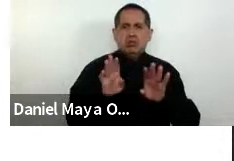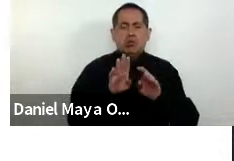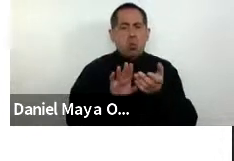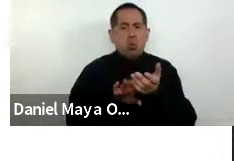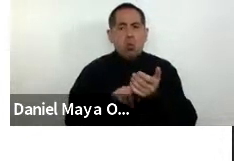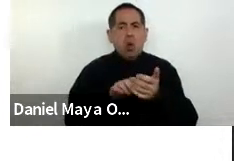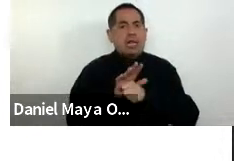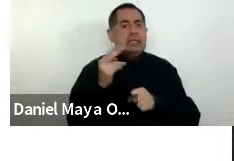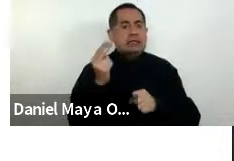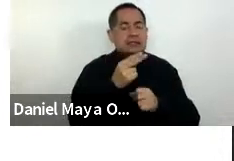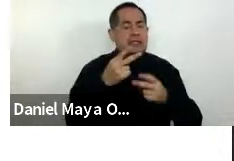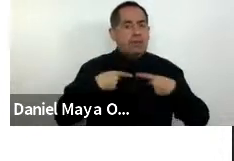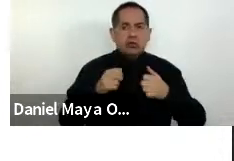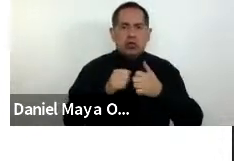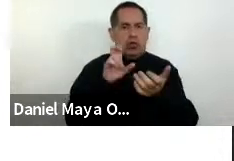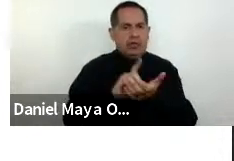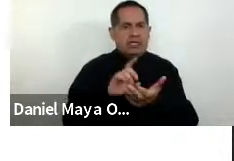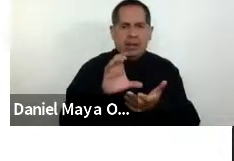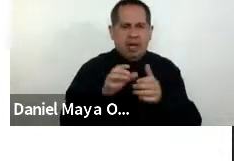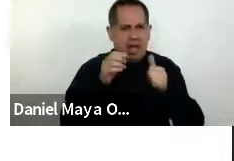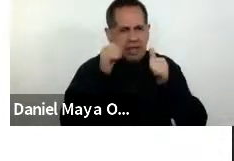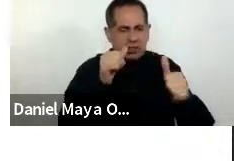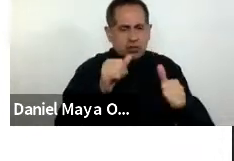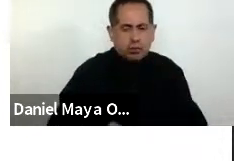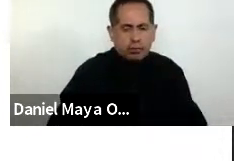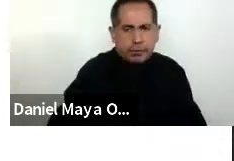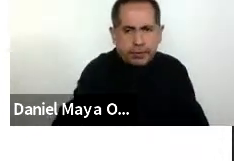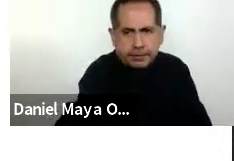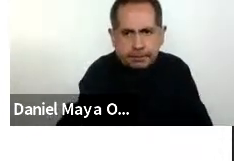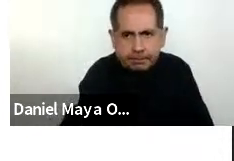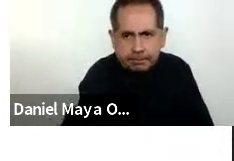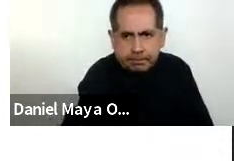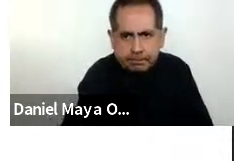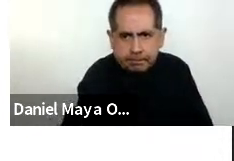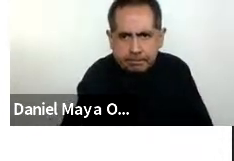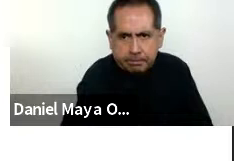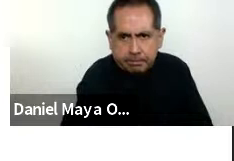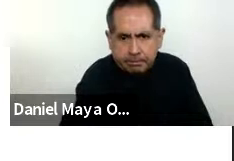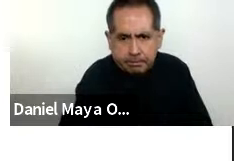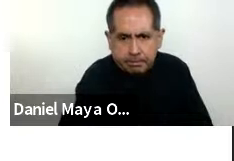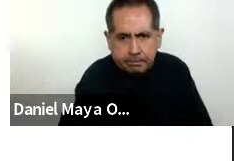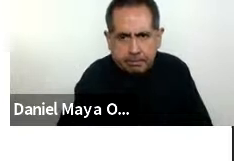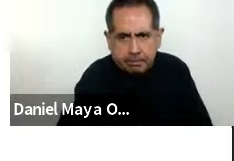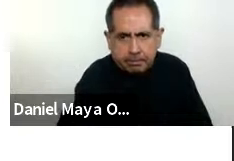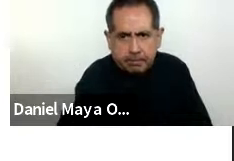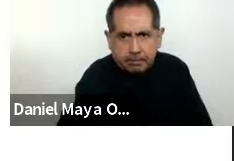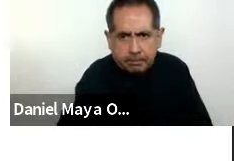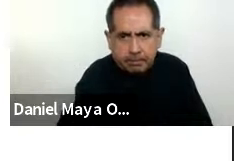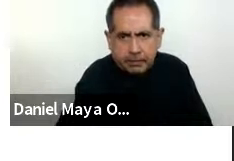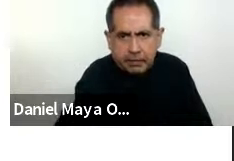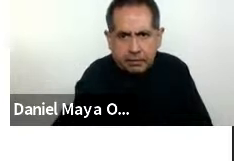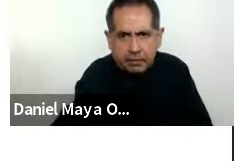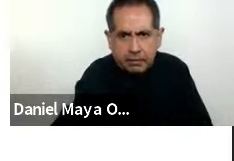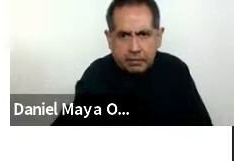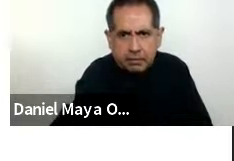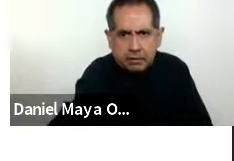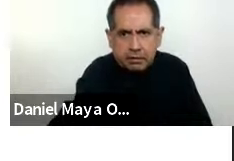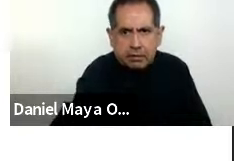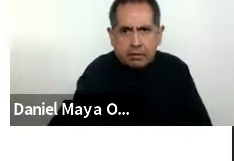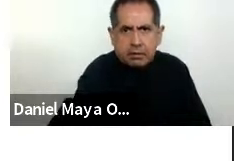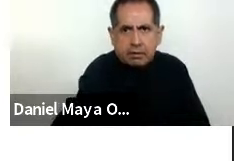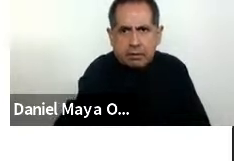requerimientos específicos de las personas con discapacidad. Es decir, todo procedimiento, toda